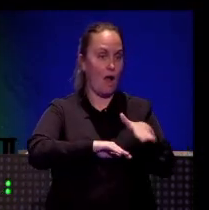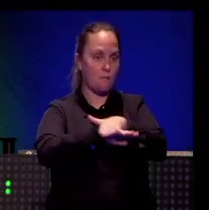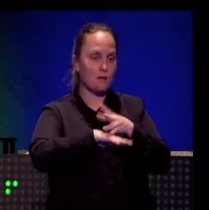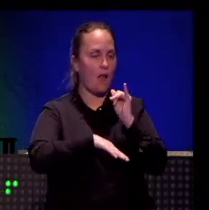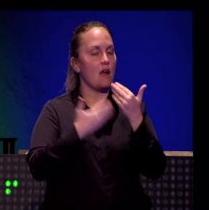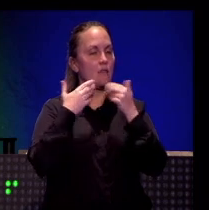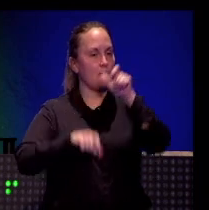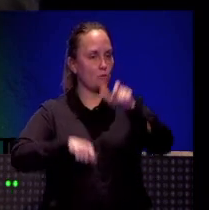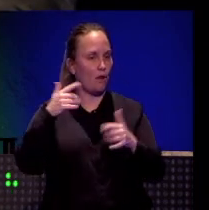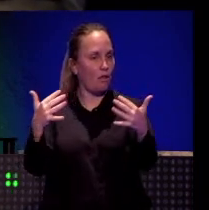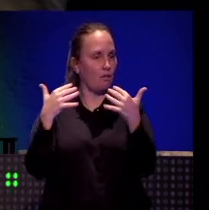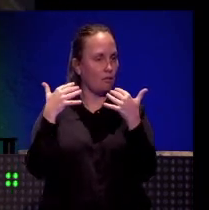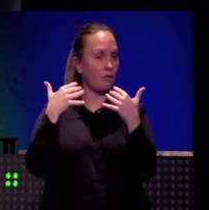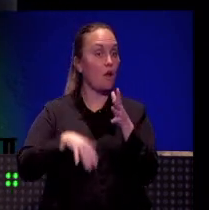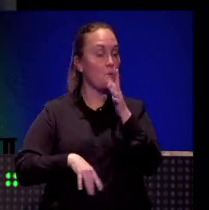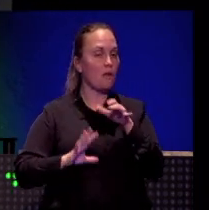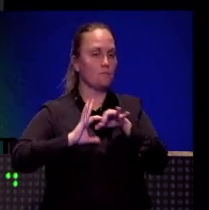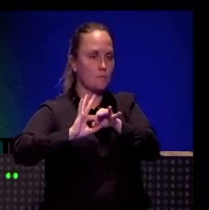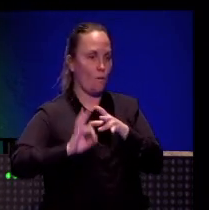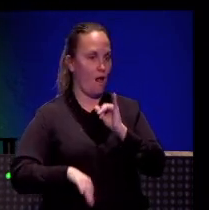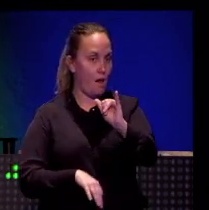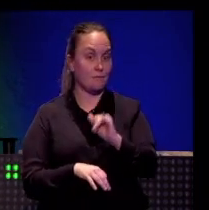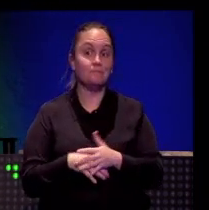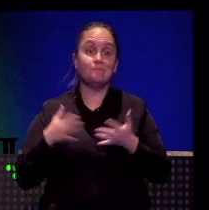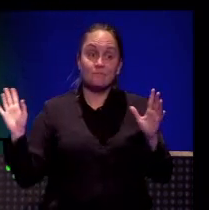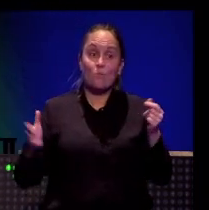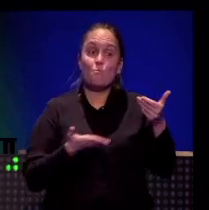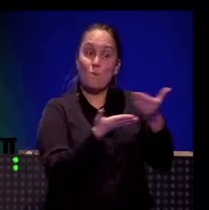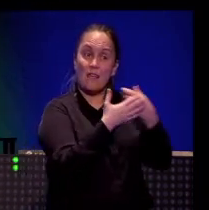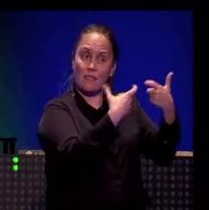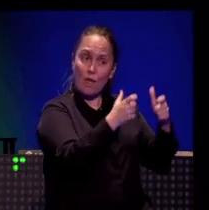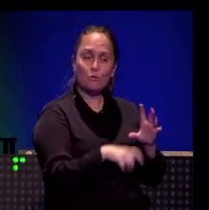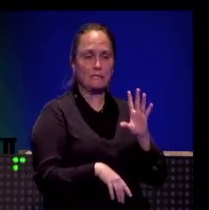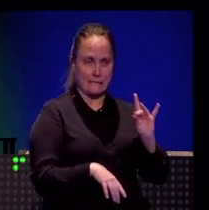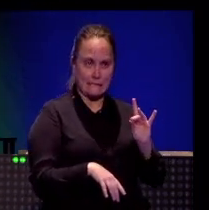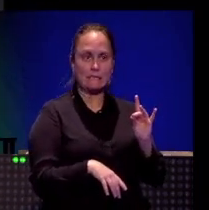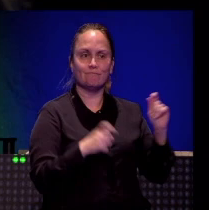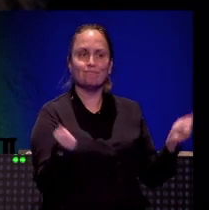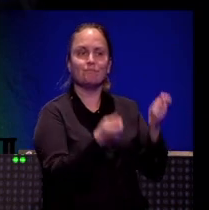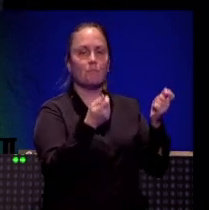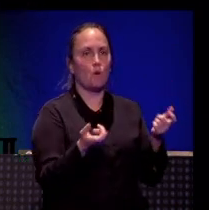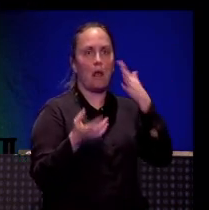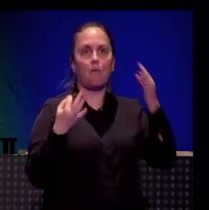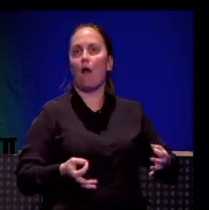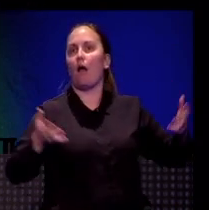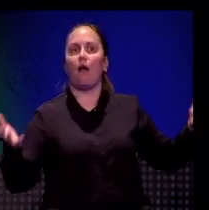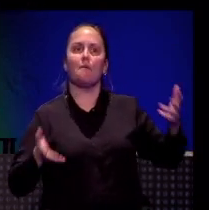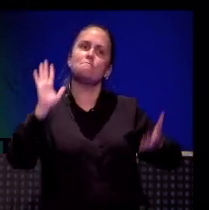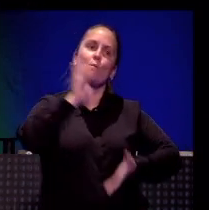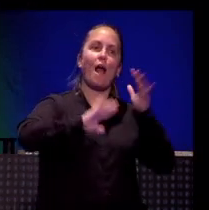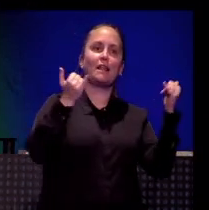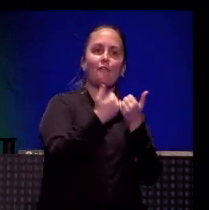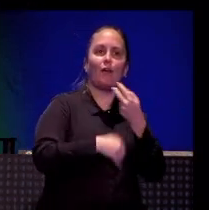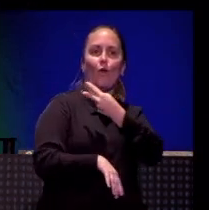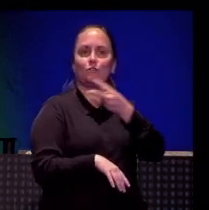ello no porque hayas creado un vínculo con contar y además yo te digo monetizado pero tampoco tampoco para decir porque voy a tener un par de